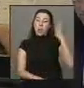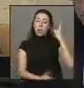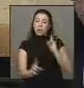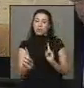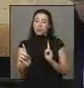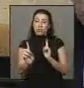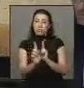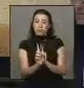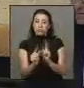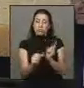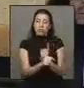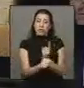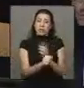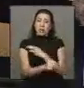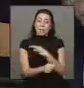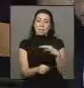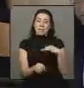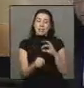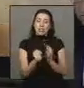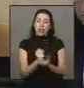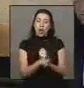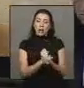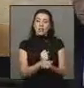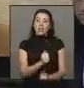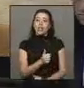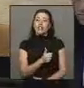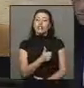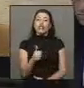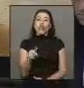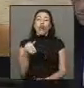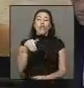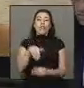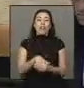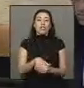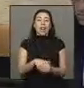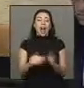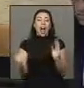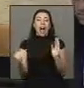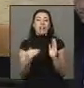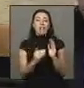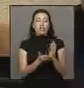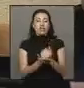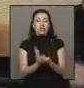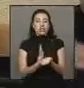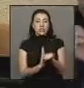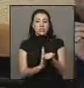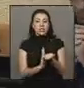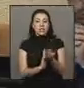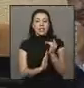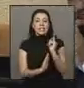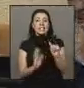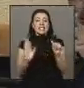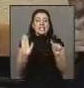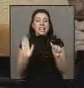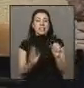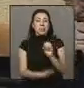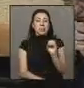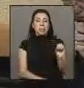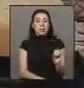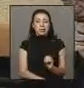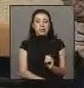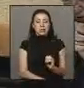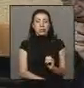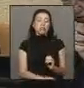ministro de Hacienda, que solo votaría a favor el reajuste si era del